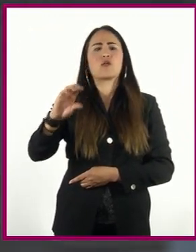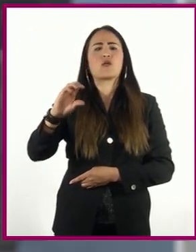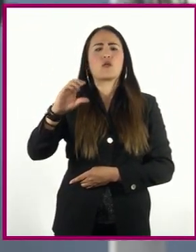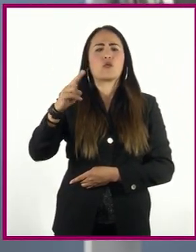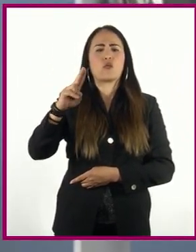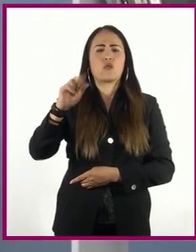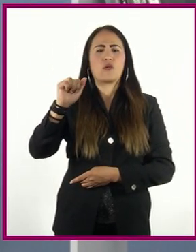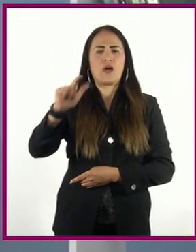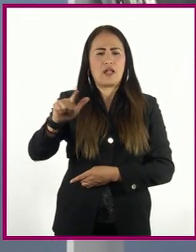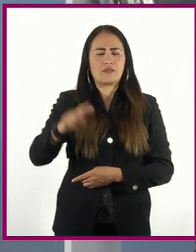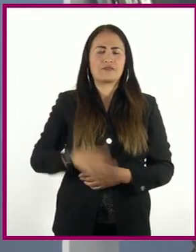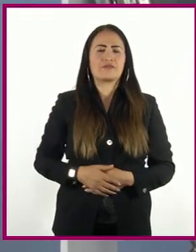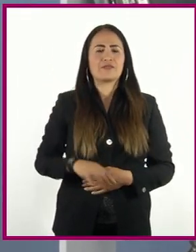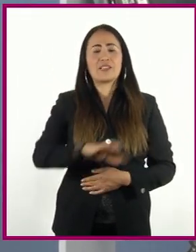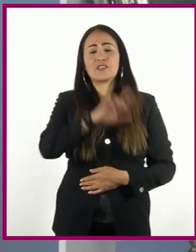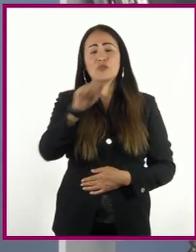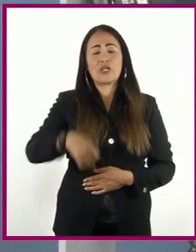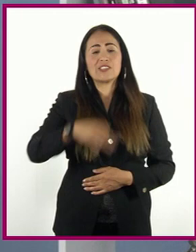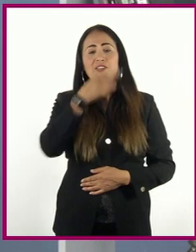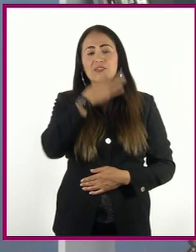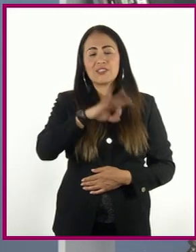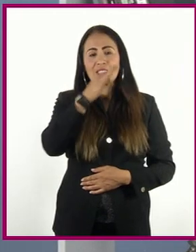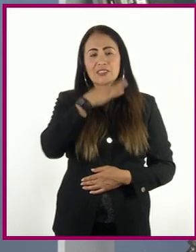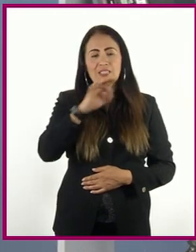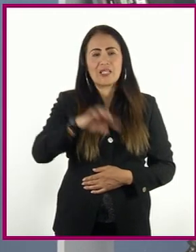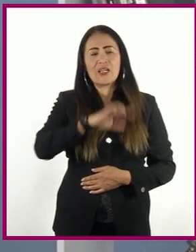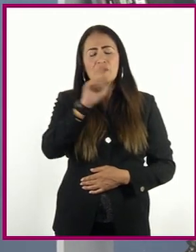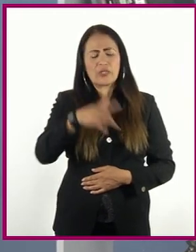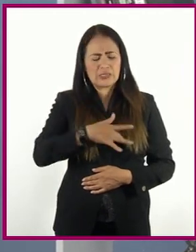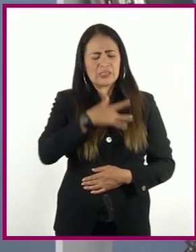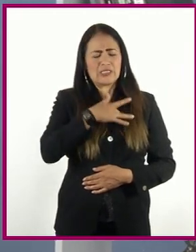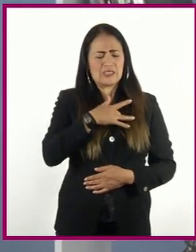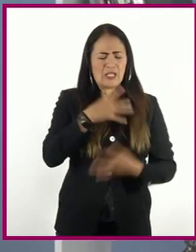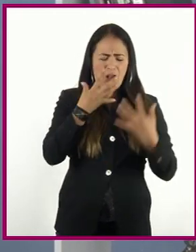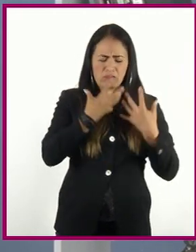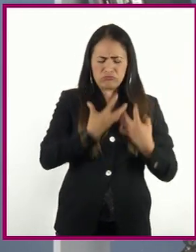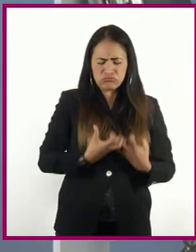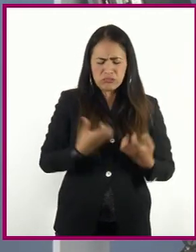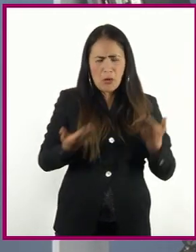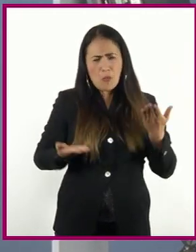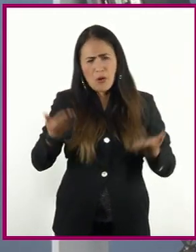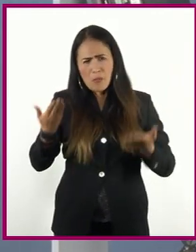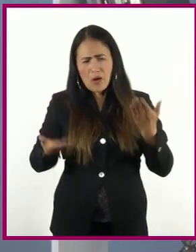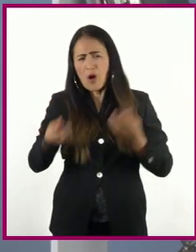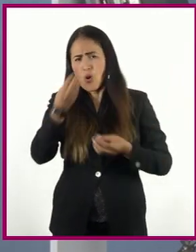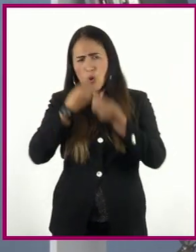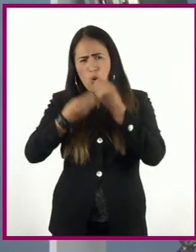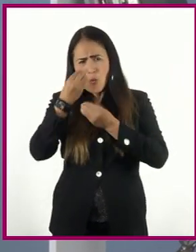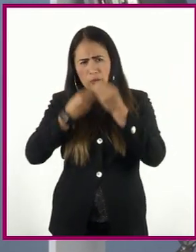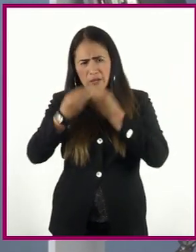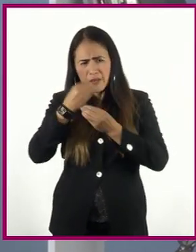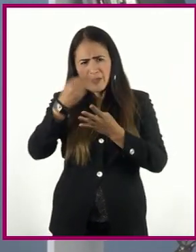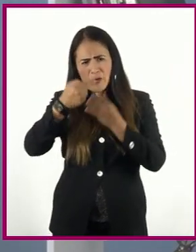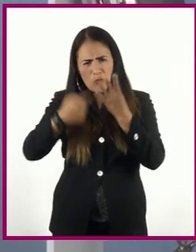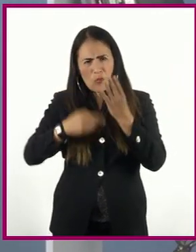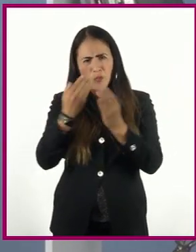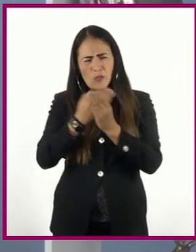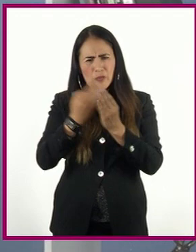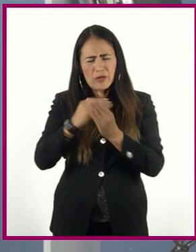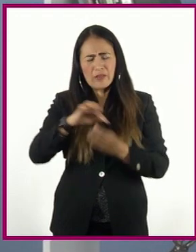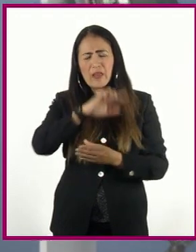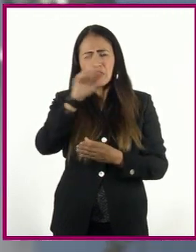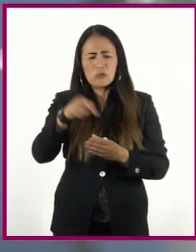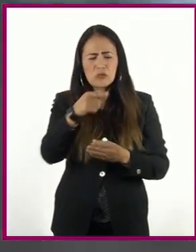suceso. Y para hacer contrapeso al dolor y a la tristeza, con barbacoa y cabeza se pone a